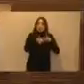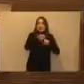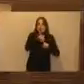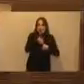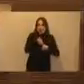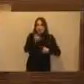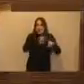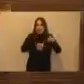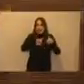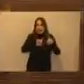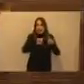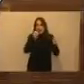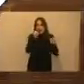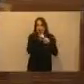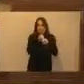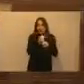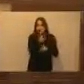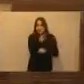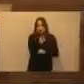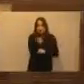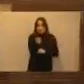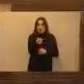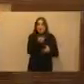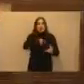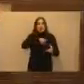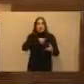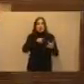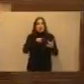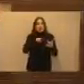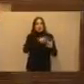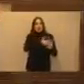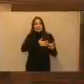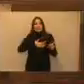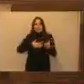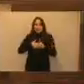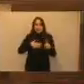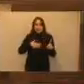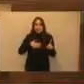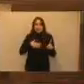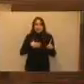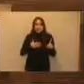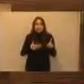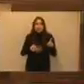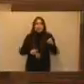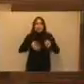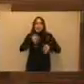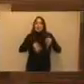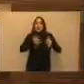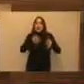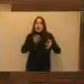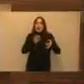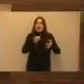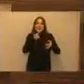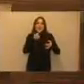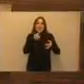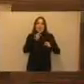puertas giratorias. No es nuestra intención, de ninguna forma, juzgar, emitir un juicio de culpabilidad